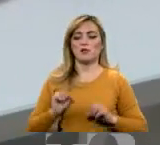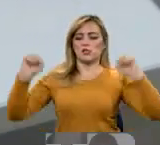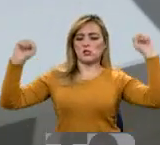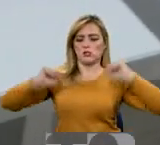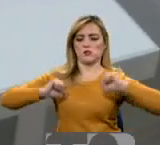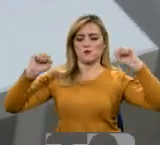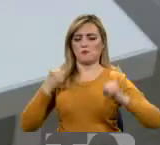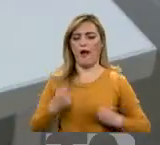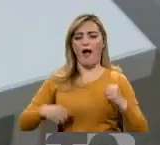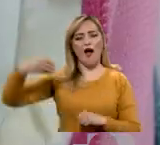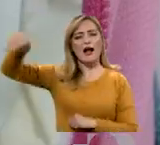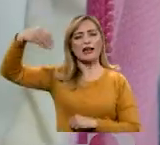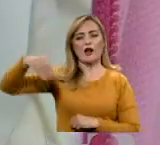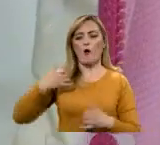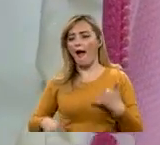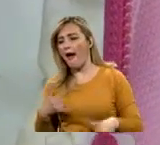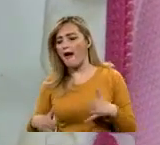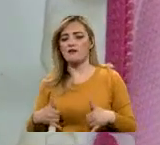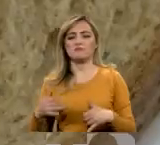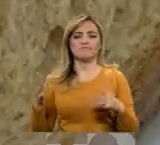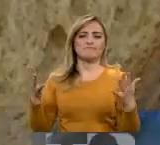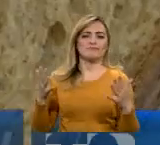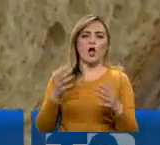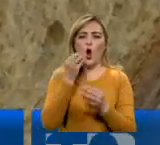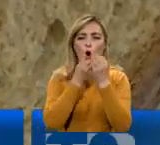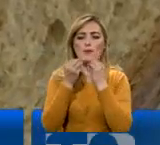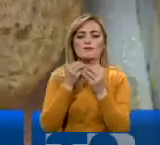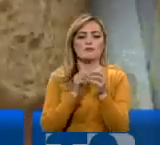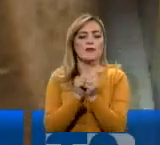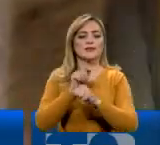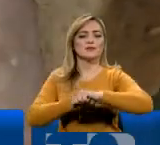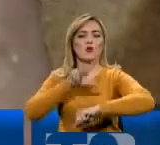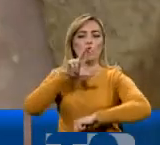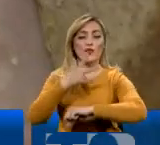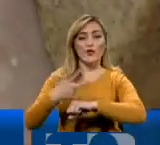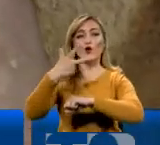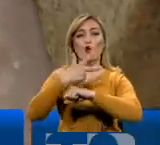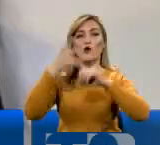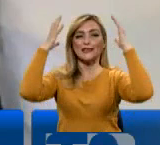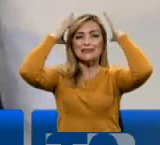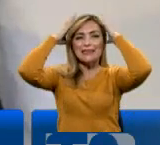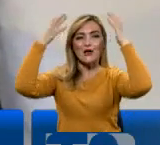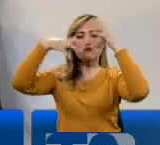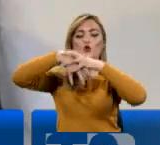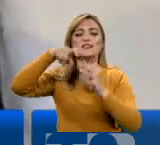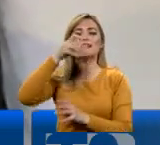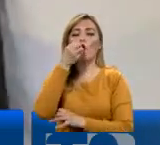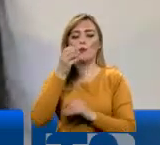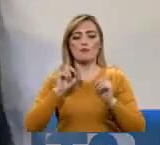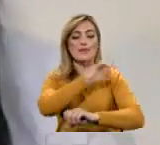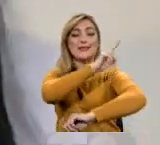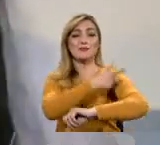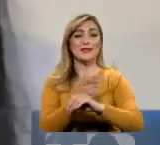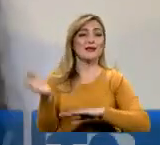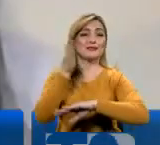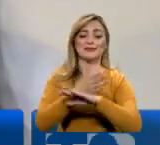que tenían antes en sus escuelas. Deben comer cada 3 horas su cuerpo, especialmente su cerebro. Necesita alimento y ahora más